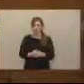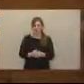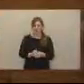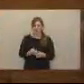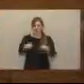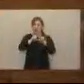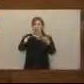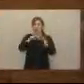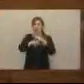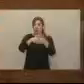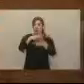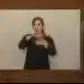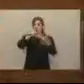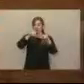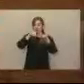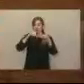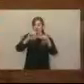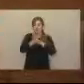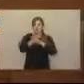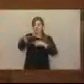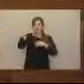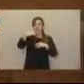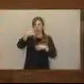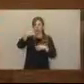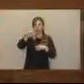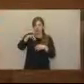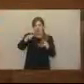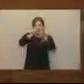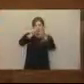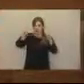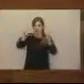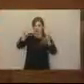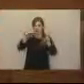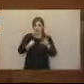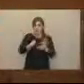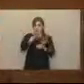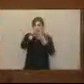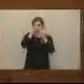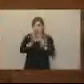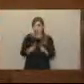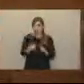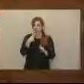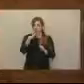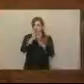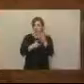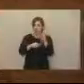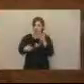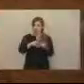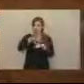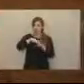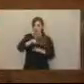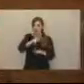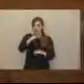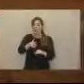entidad gestora para el Principado. ¿Cuál es la única entidad, según este informe, que no reúne los requisitos legales para